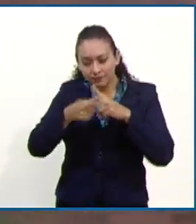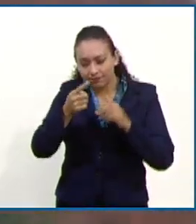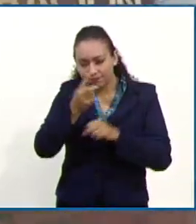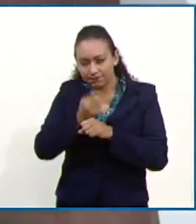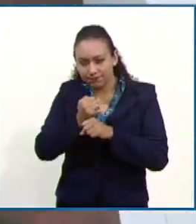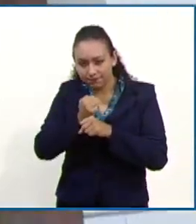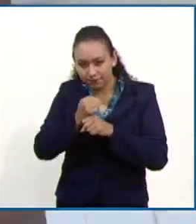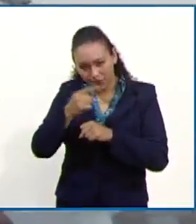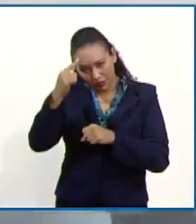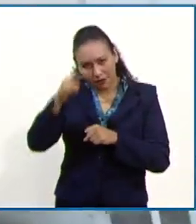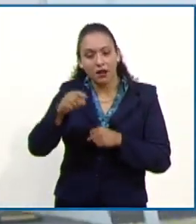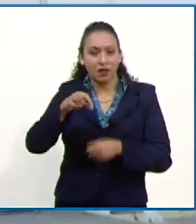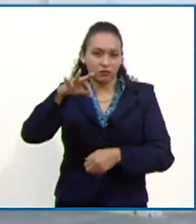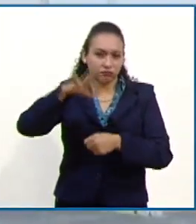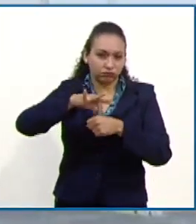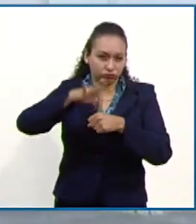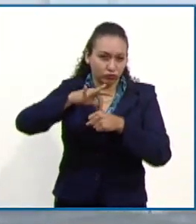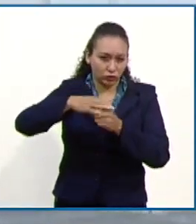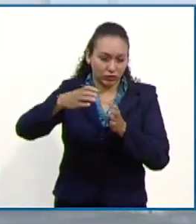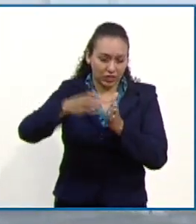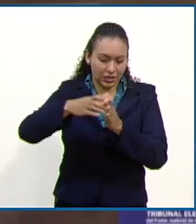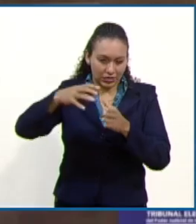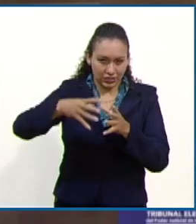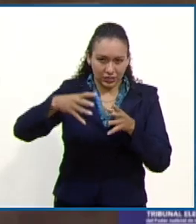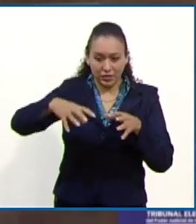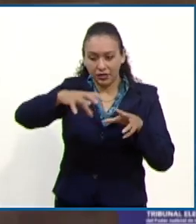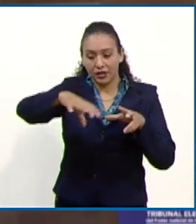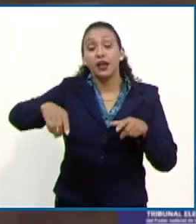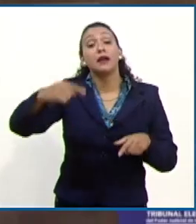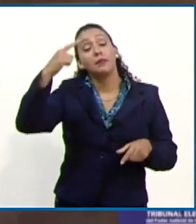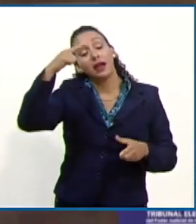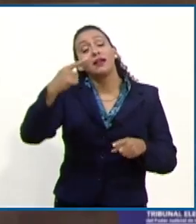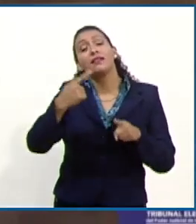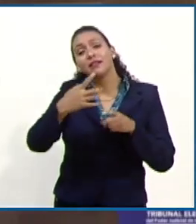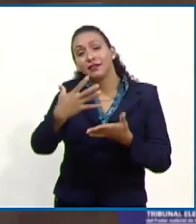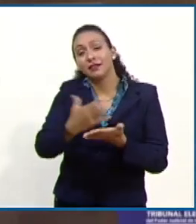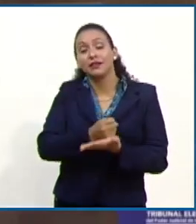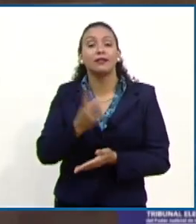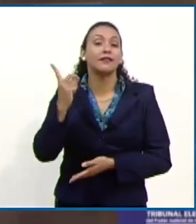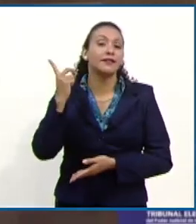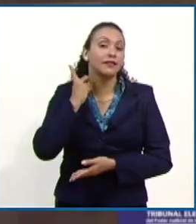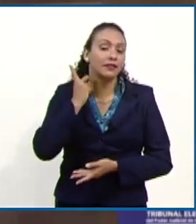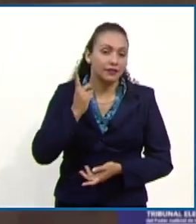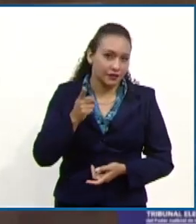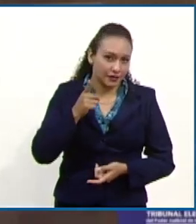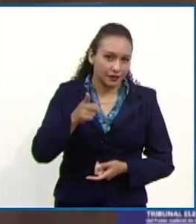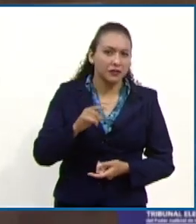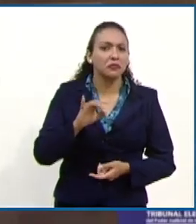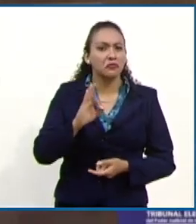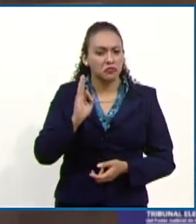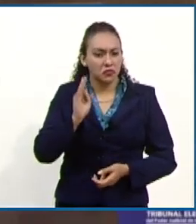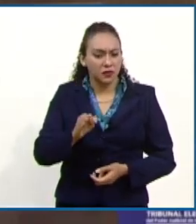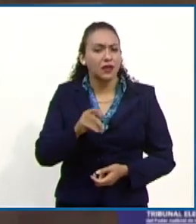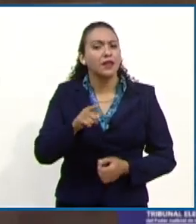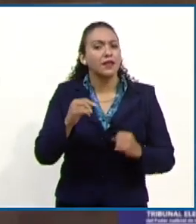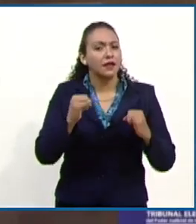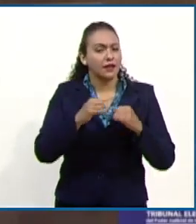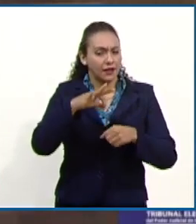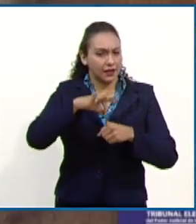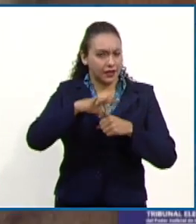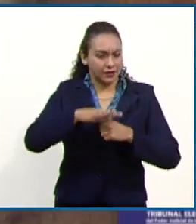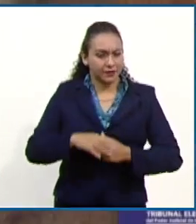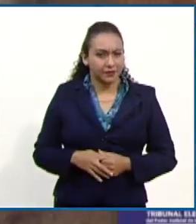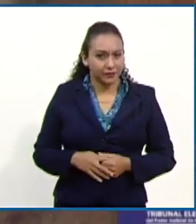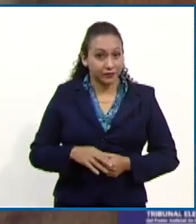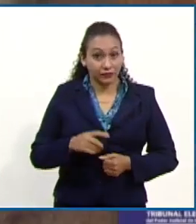el principio de mayoría y la distribución de las diputaciones de representación proporcional aprobado por el Instituto Electoral. La